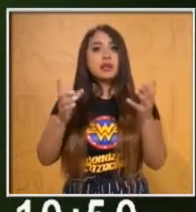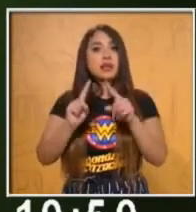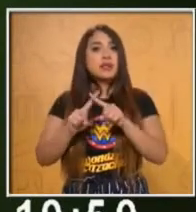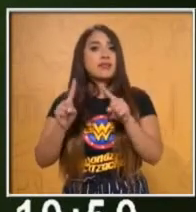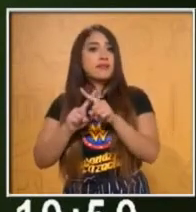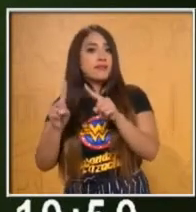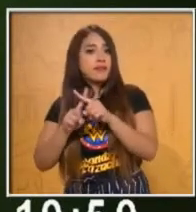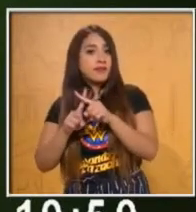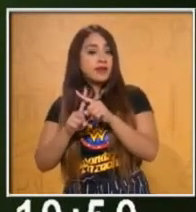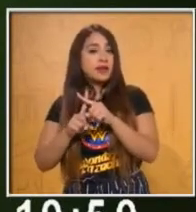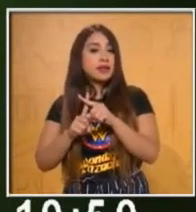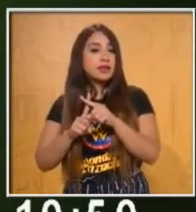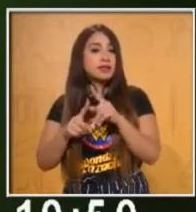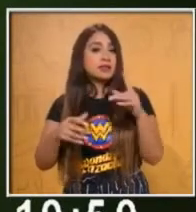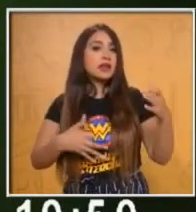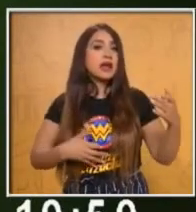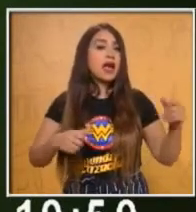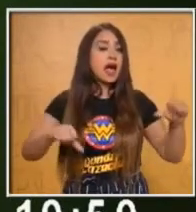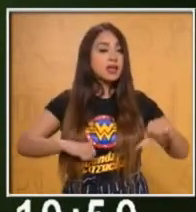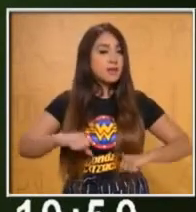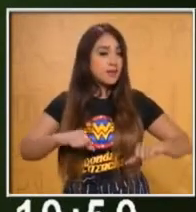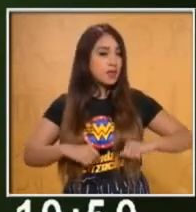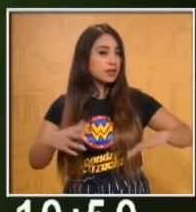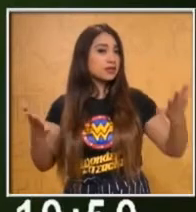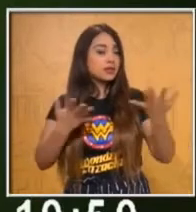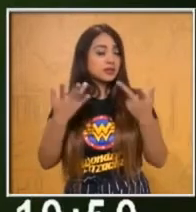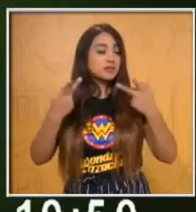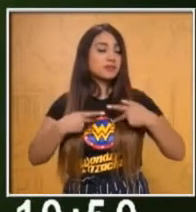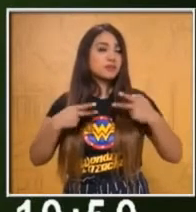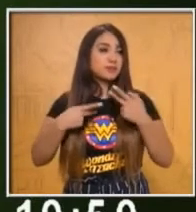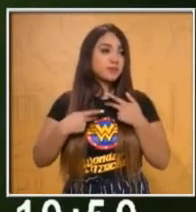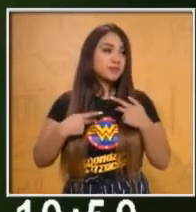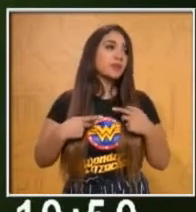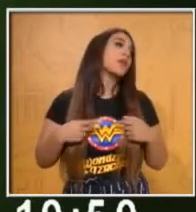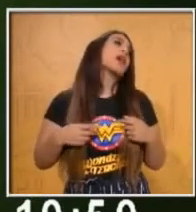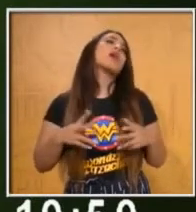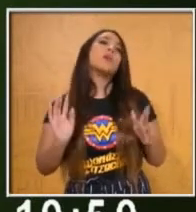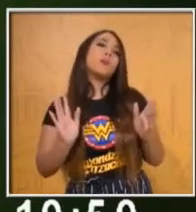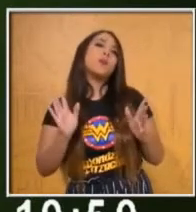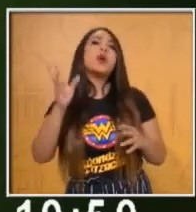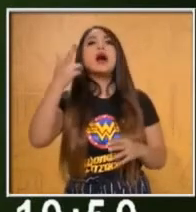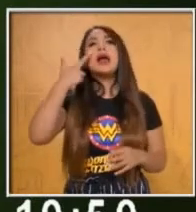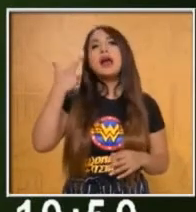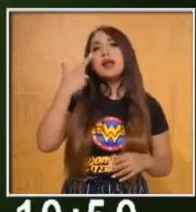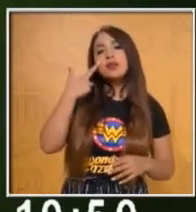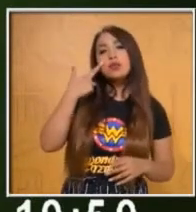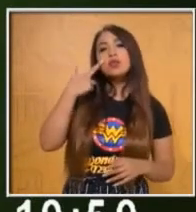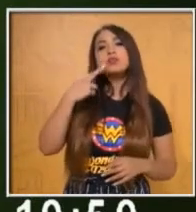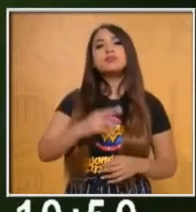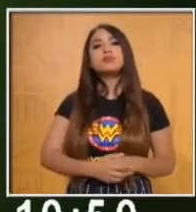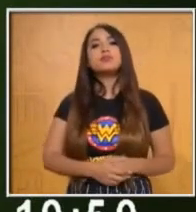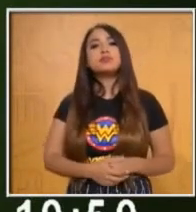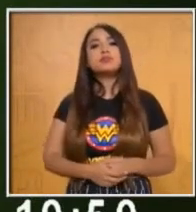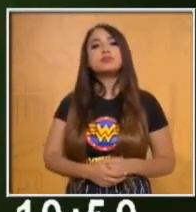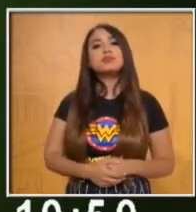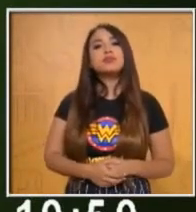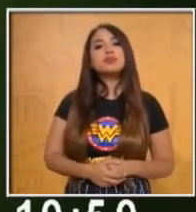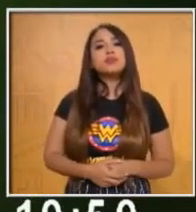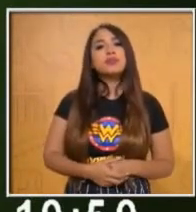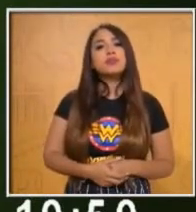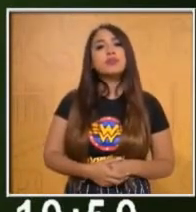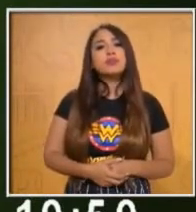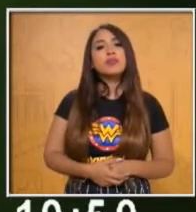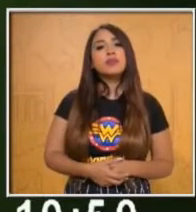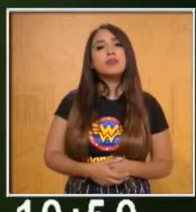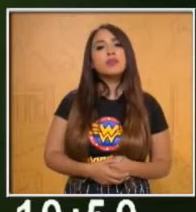que hace el actor, que en este caso eran los personajes, como la del ratón, que decía al maullido